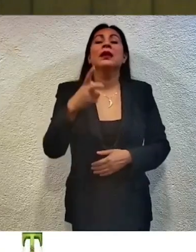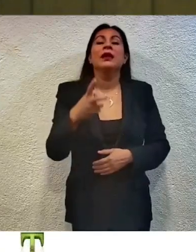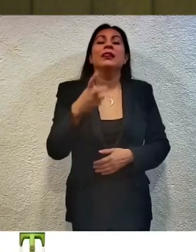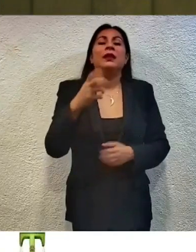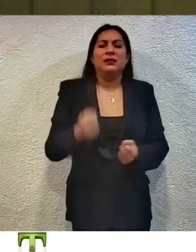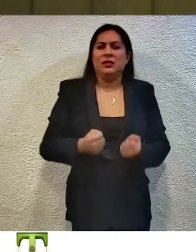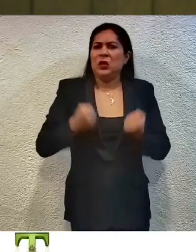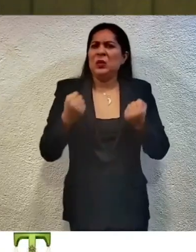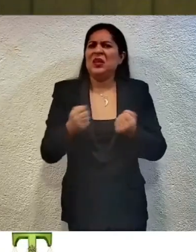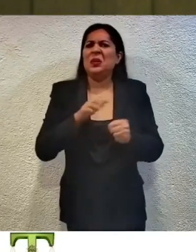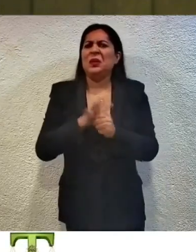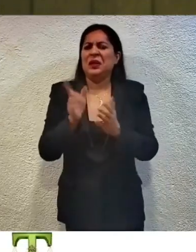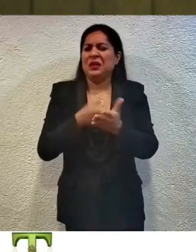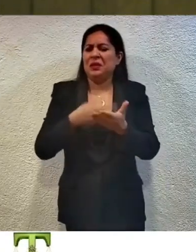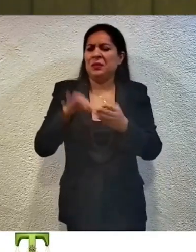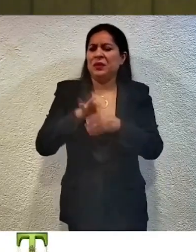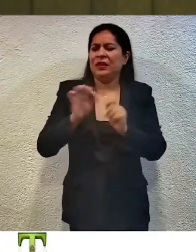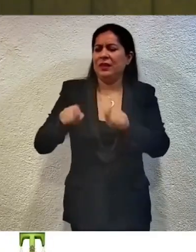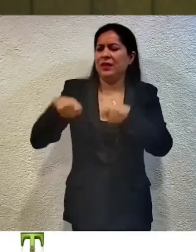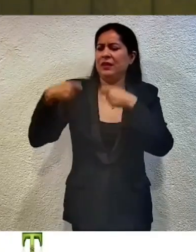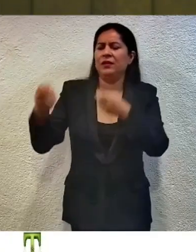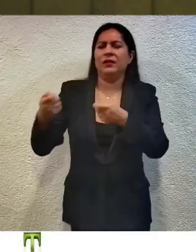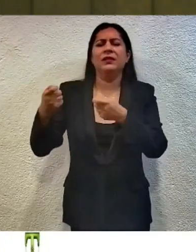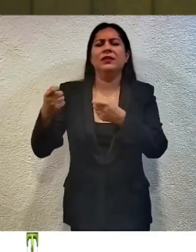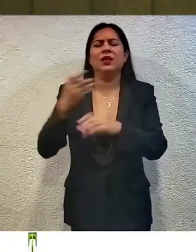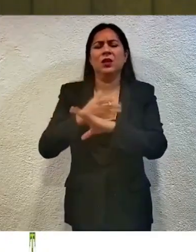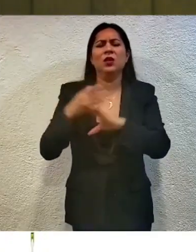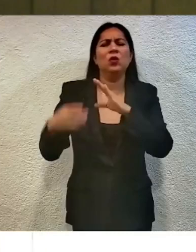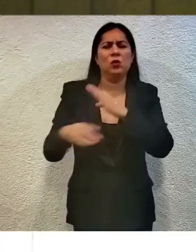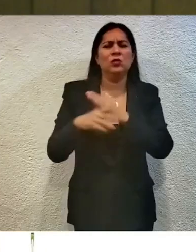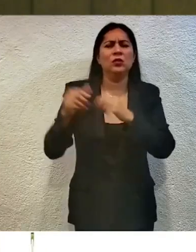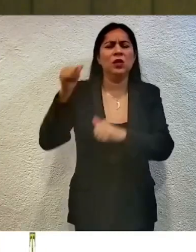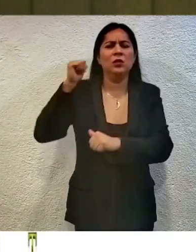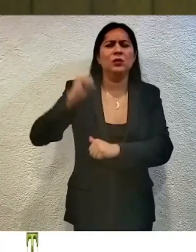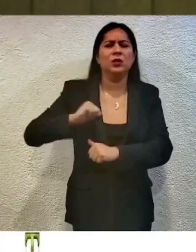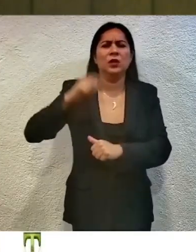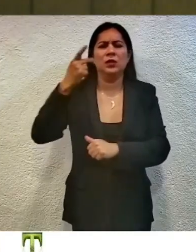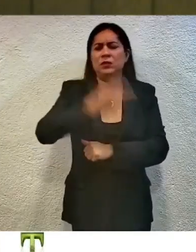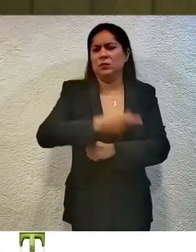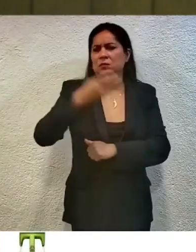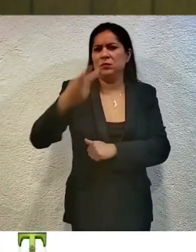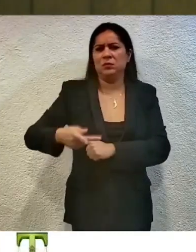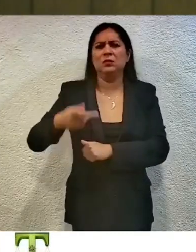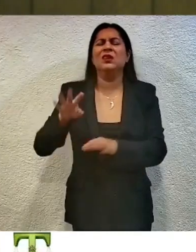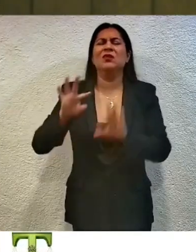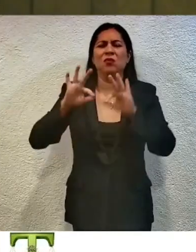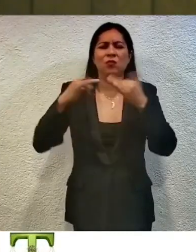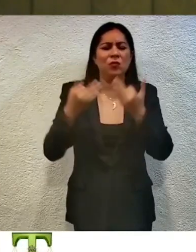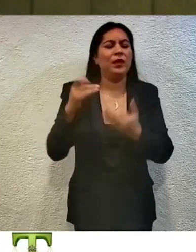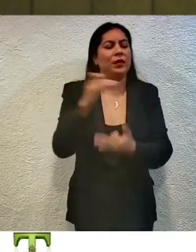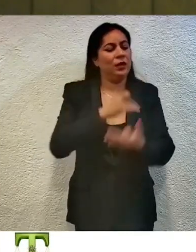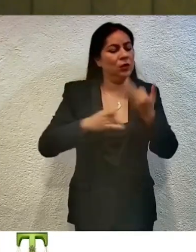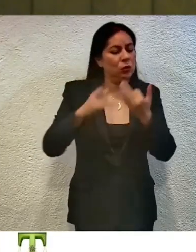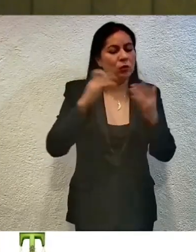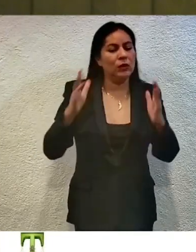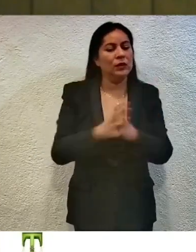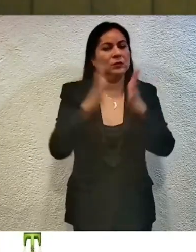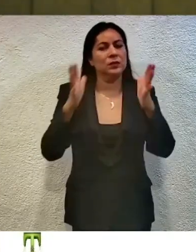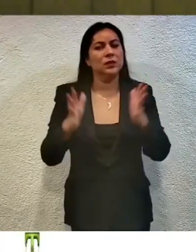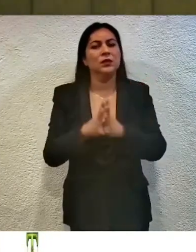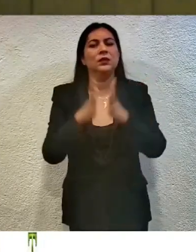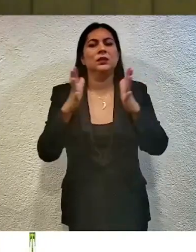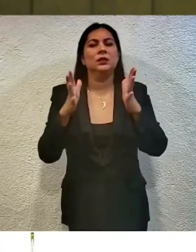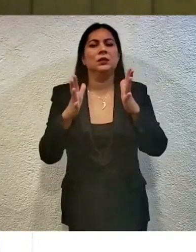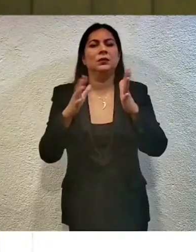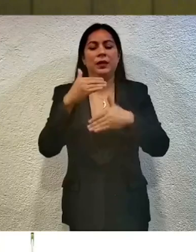certeza consiste en dotar de facultades expresas a las autoridades locales, de modo que todos los participantes